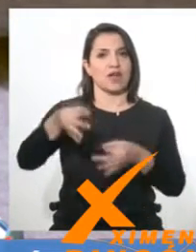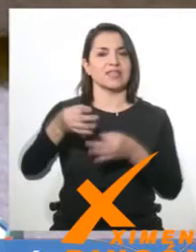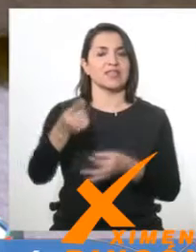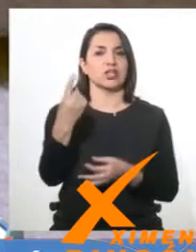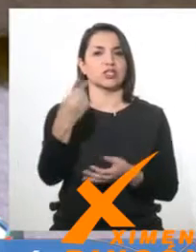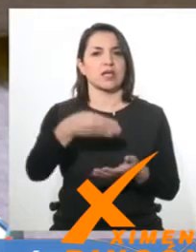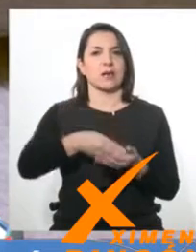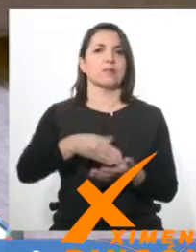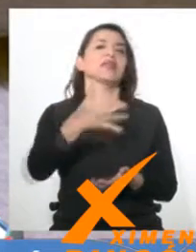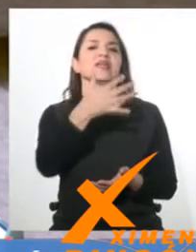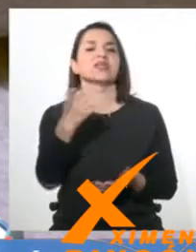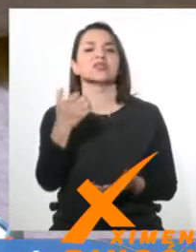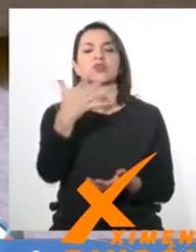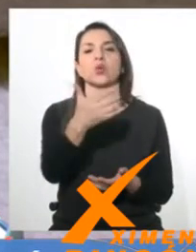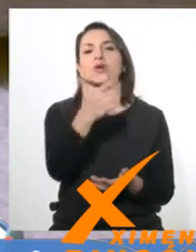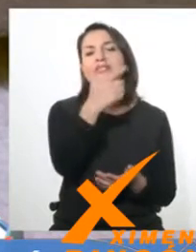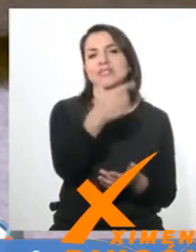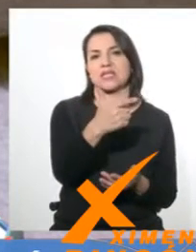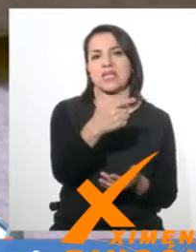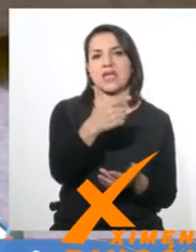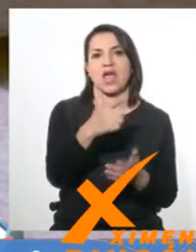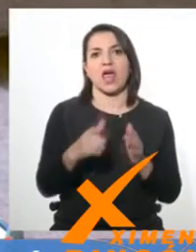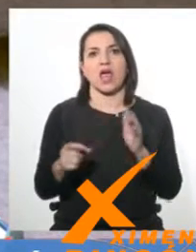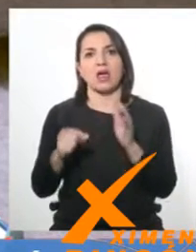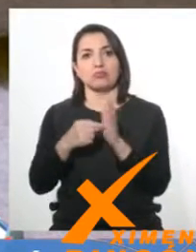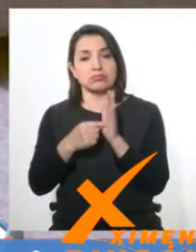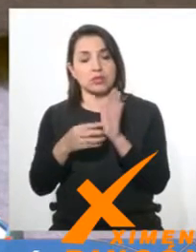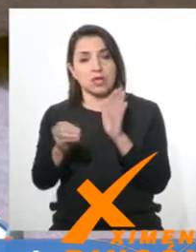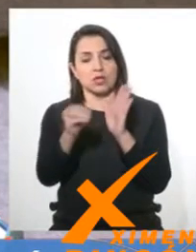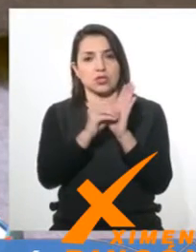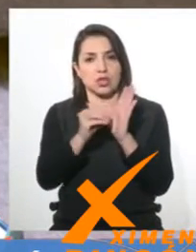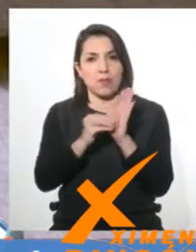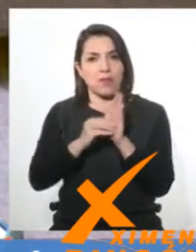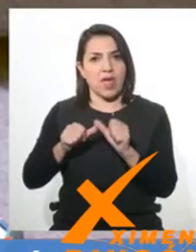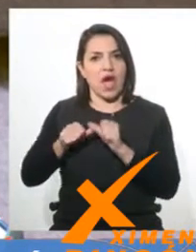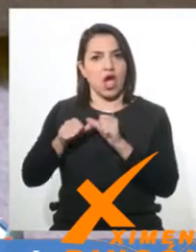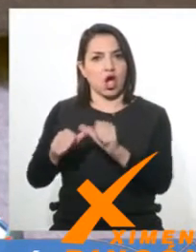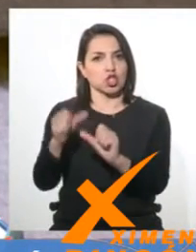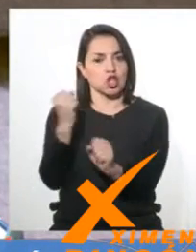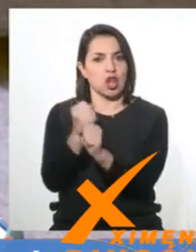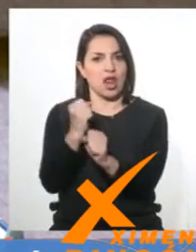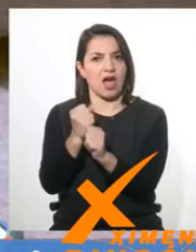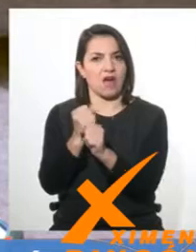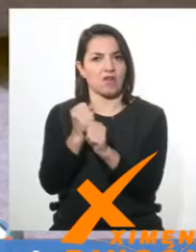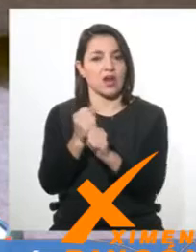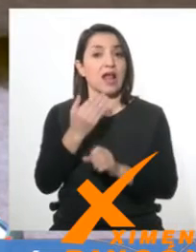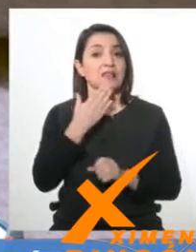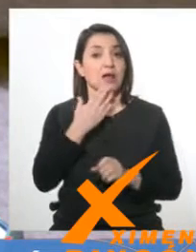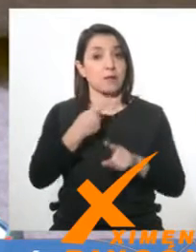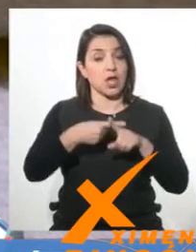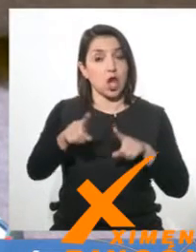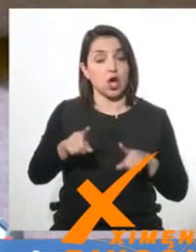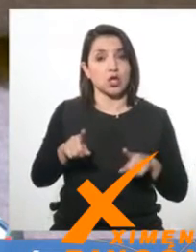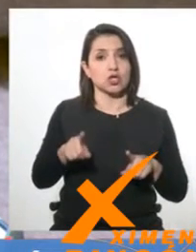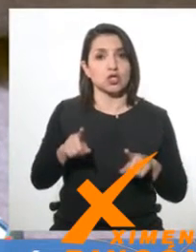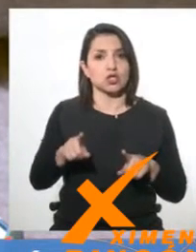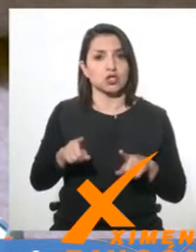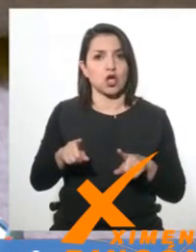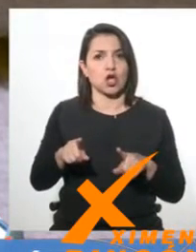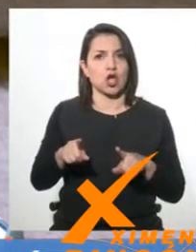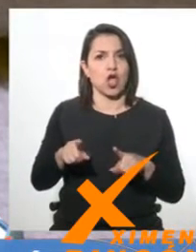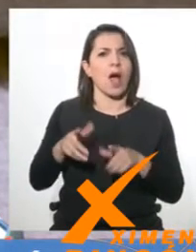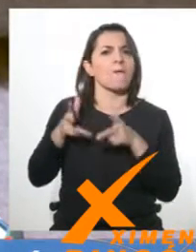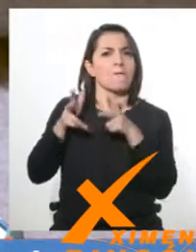11.757-13 contra el acoso sexual en el ámbito educacional y laboral, el boletín 11.801-07 para tipificar el delito de acoso o hostigamiento por